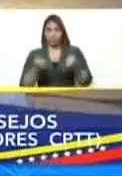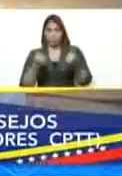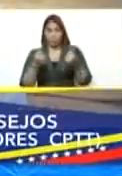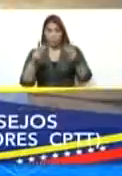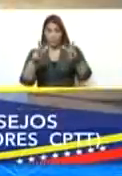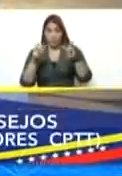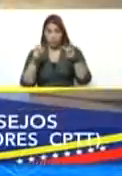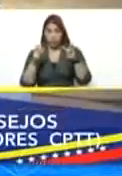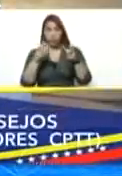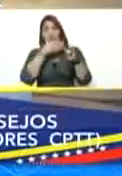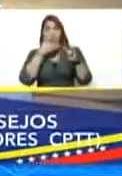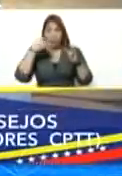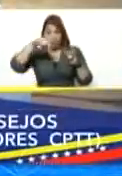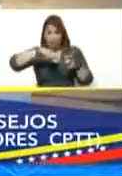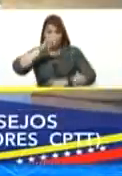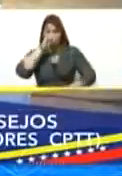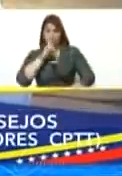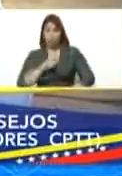vamos a mejorar este año.